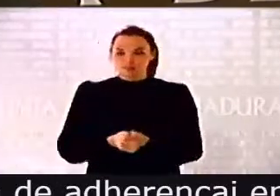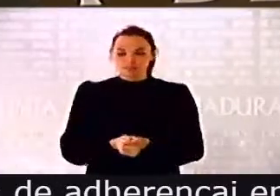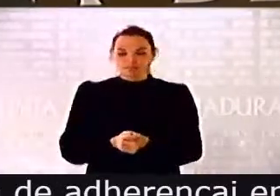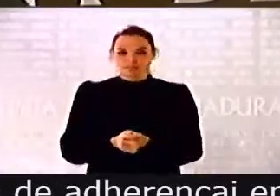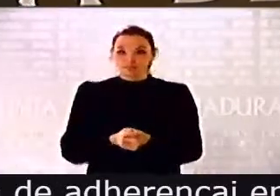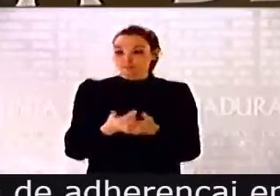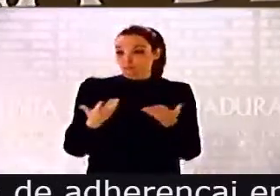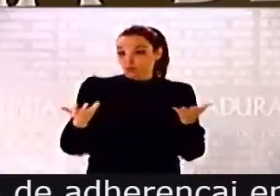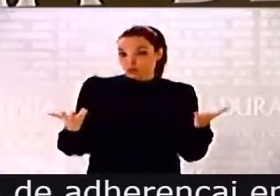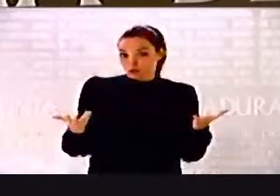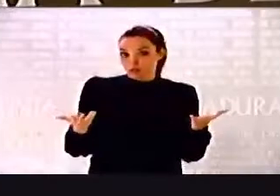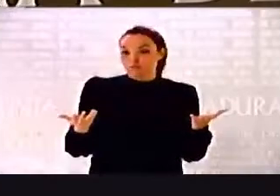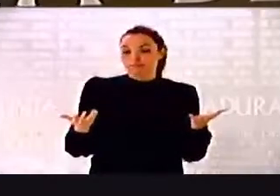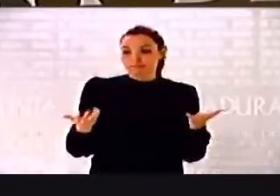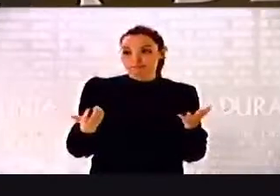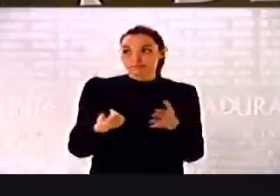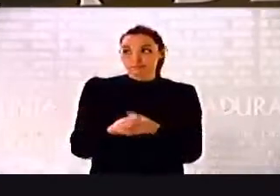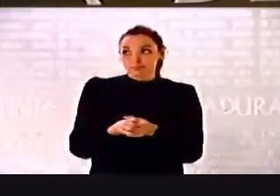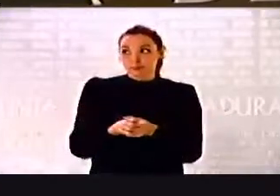Por lo tanto,